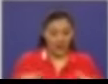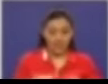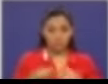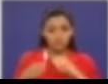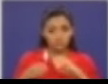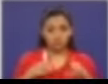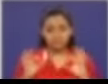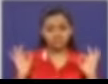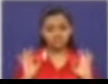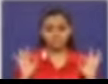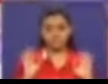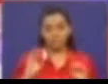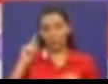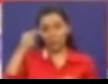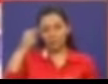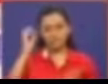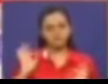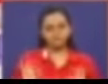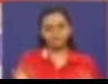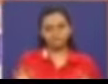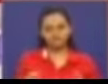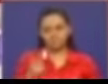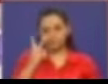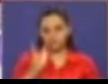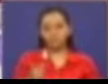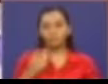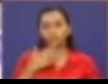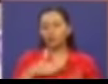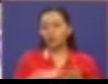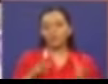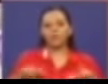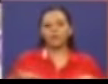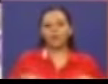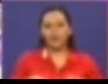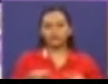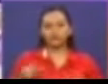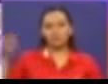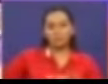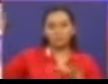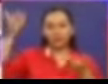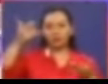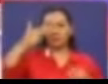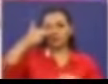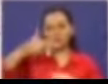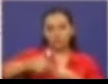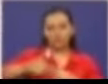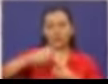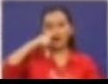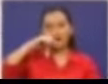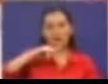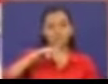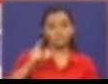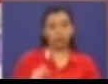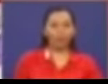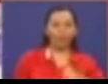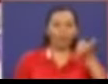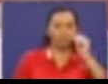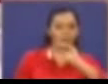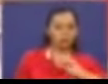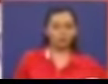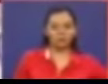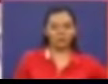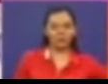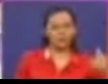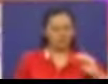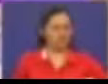contabilizaban a nivel de gobierno central, como por ejemplo, gasto en importación de combustibles. Eso estaba en otro lado.